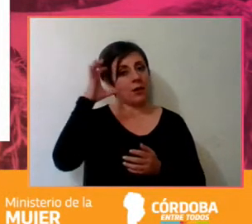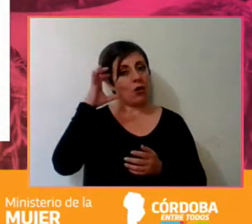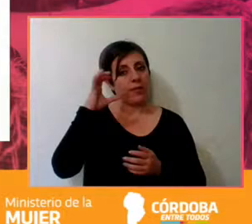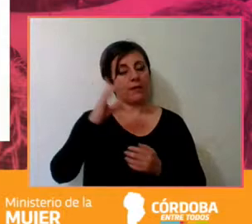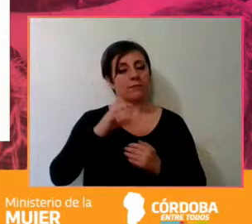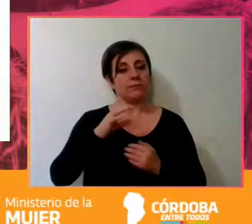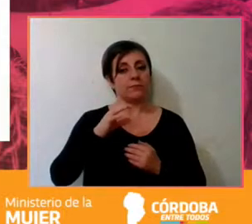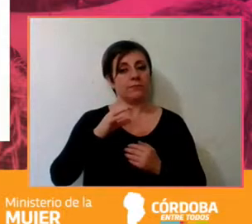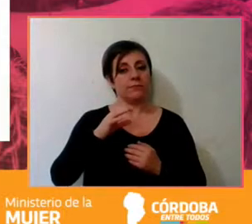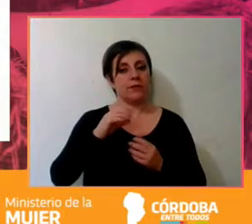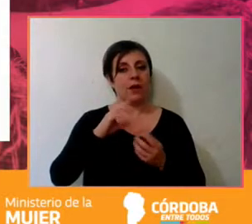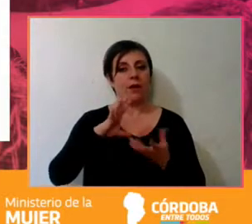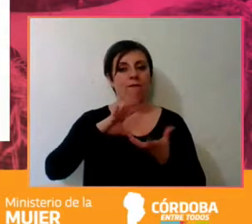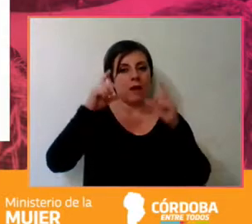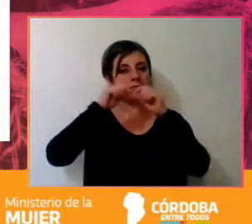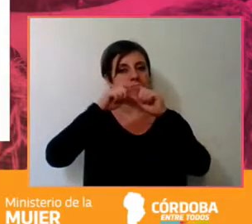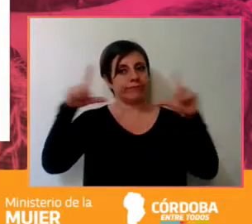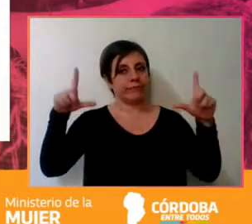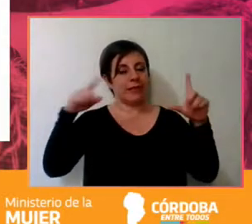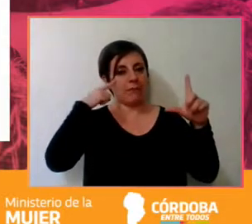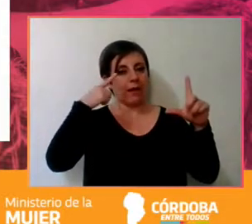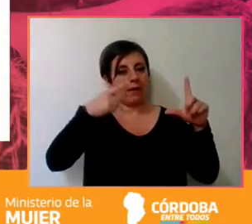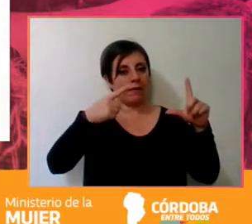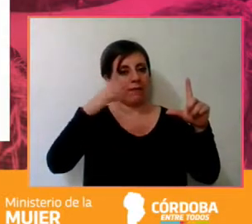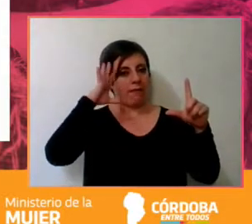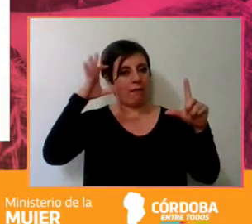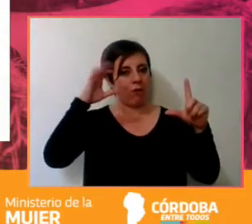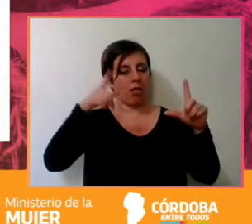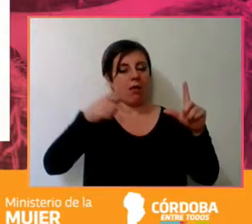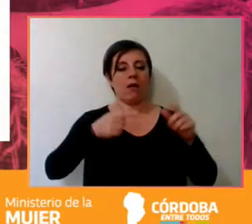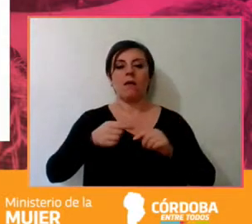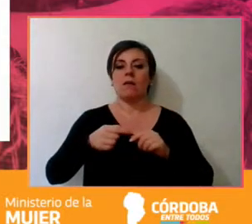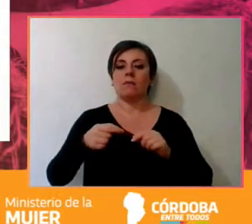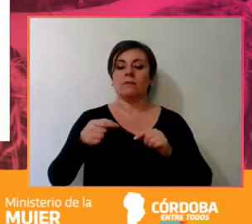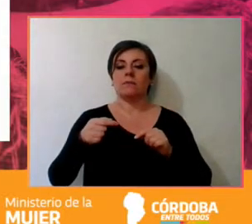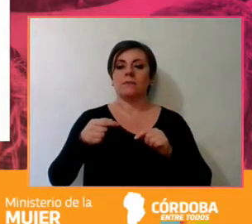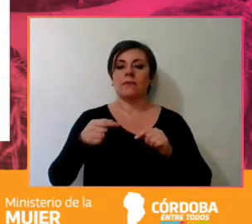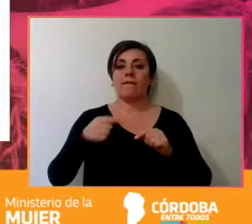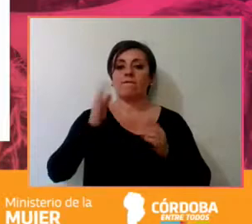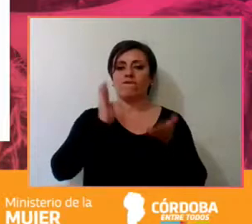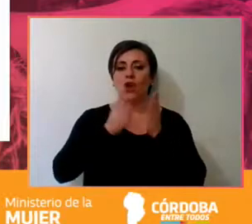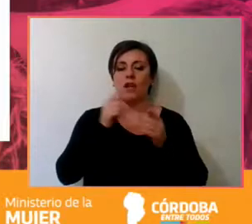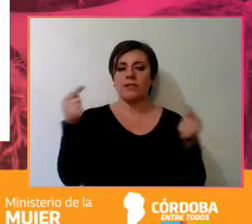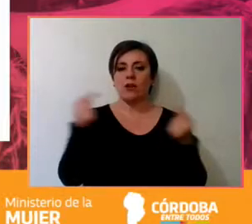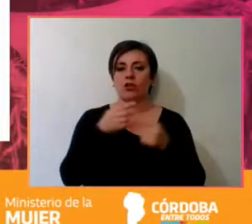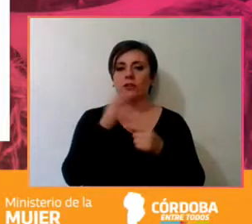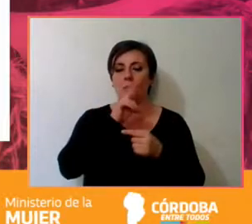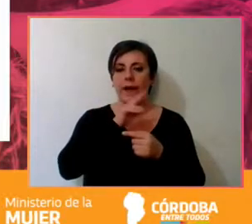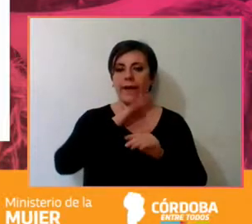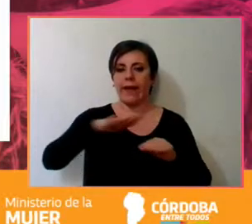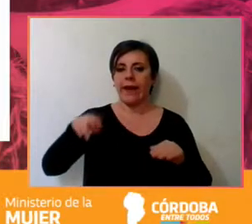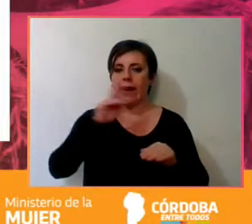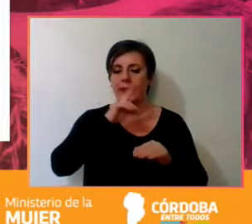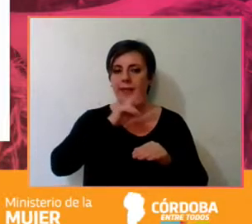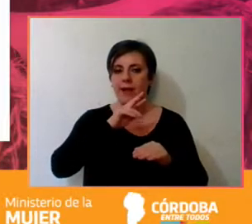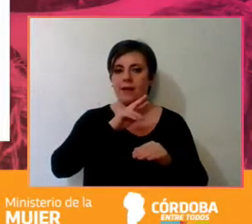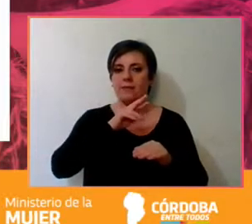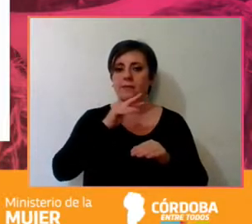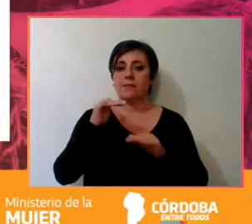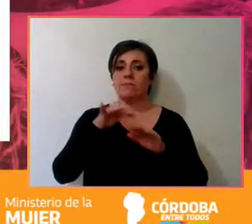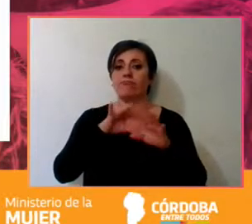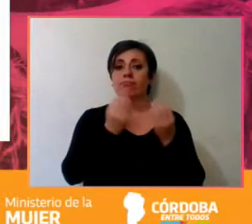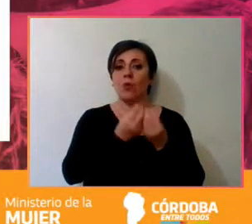de radiografía, pero esto no hay que olvidarse nunca, que estamos hablando que la violencia contra las mujeres y niñas afecta en promedio a una